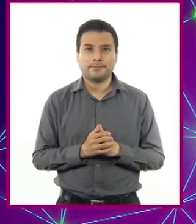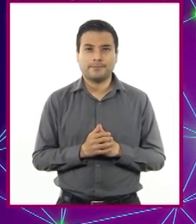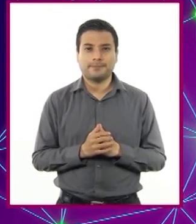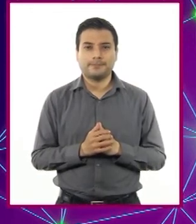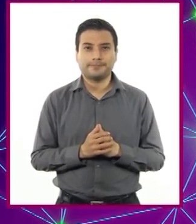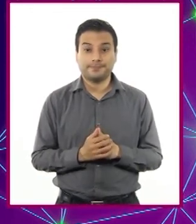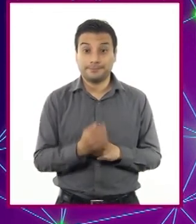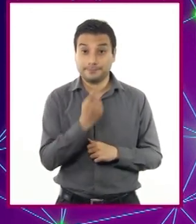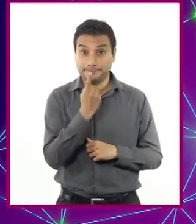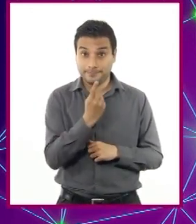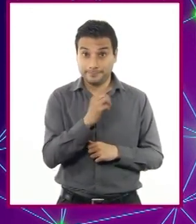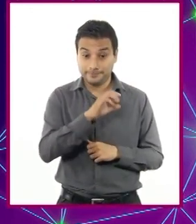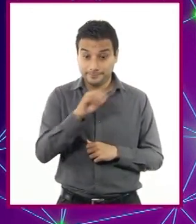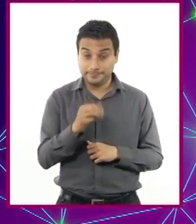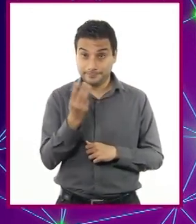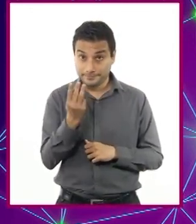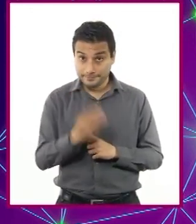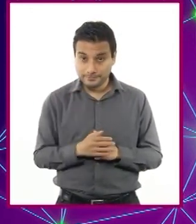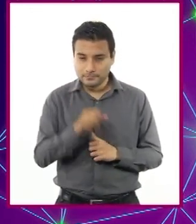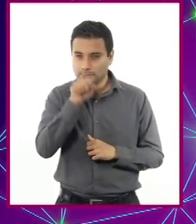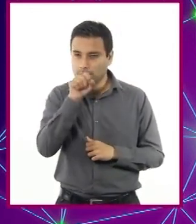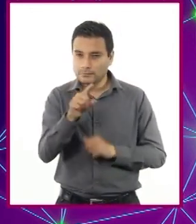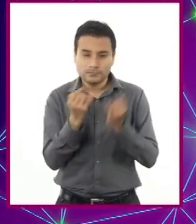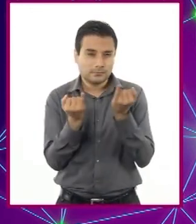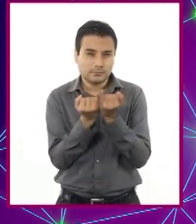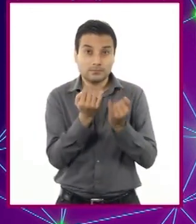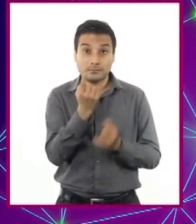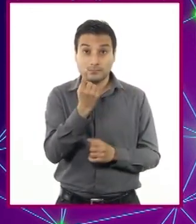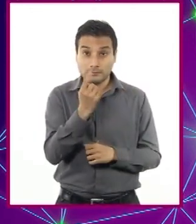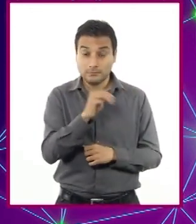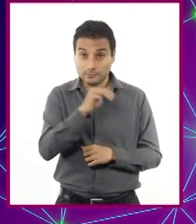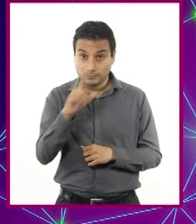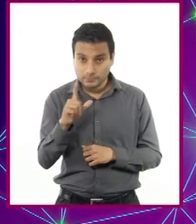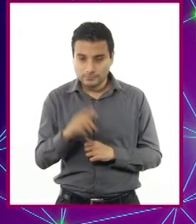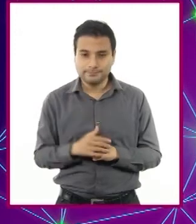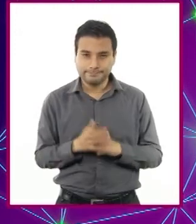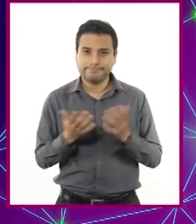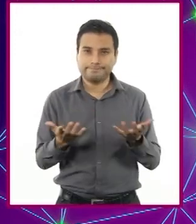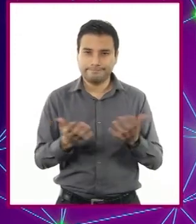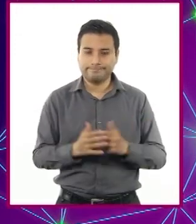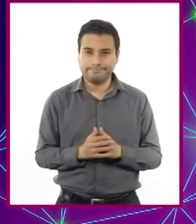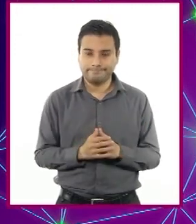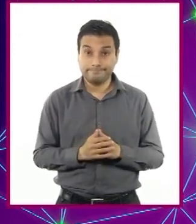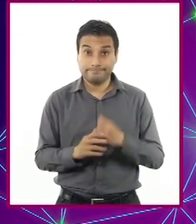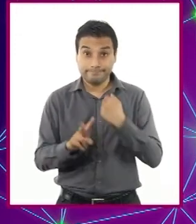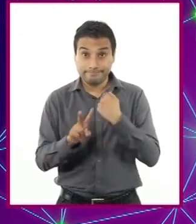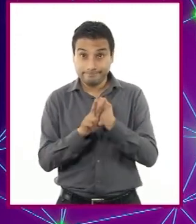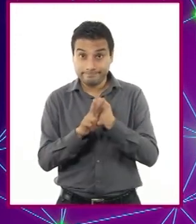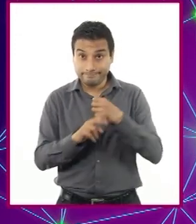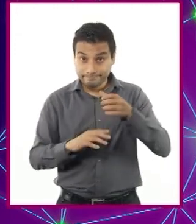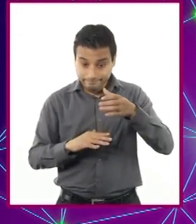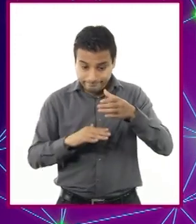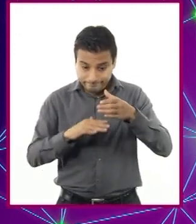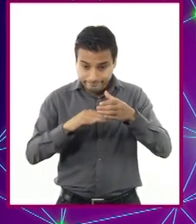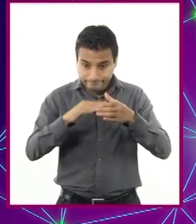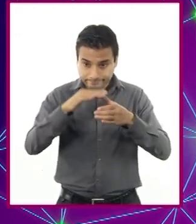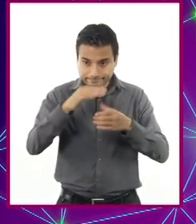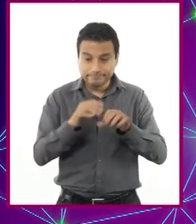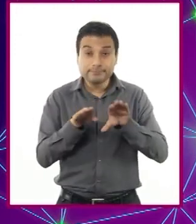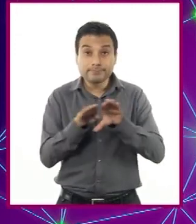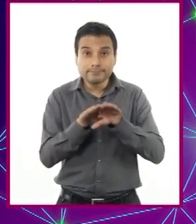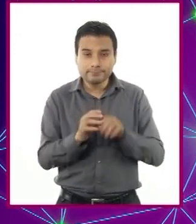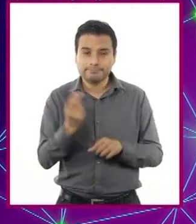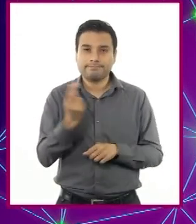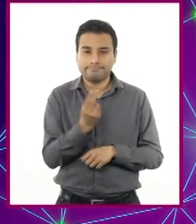un centímetro cúbico es lo mismo que un mililitro, entonces, para llenar un vaso de 200 mililitros, se